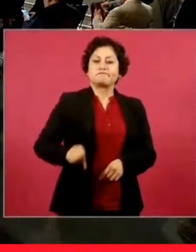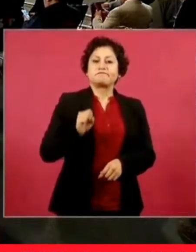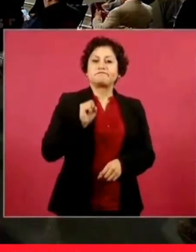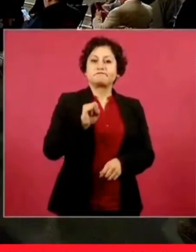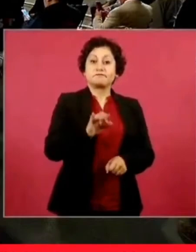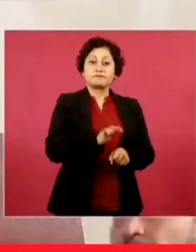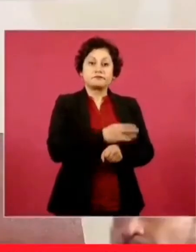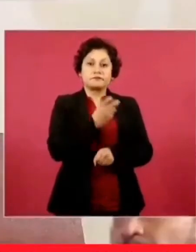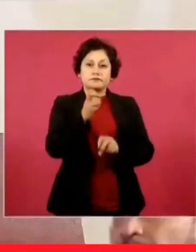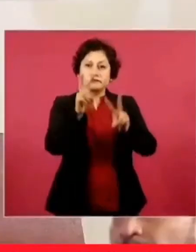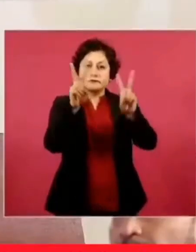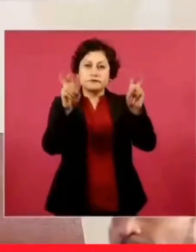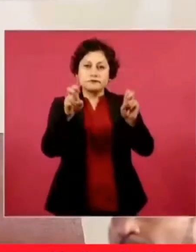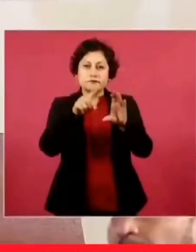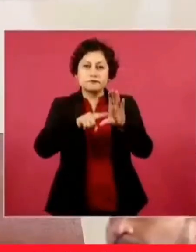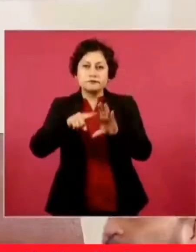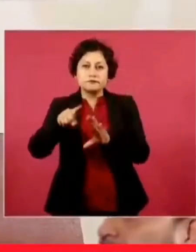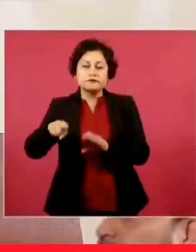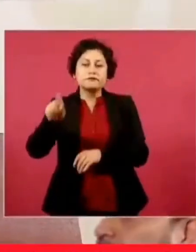de 20 kilos